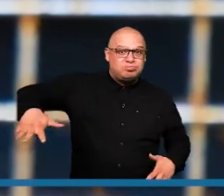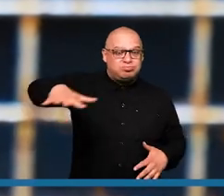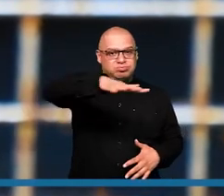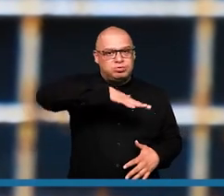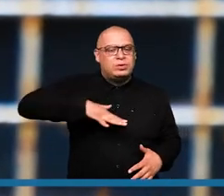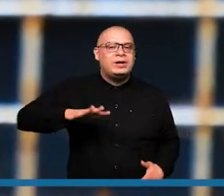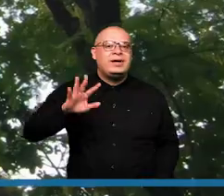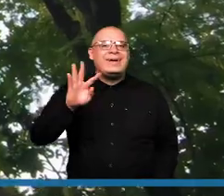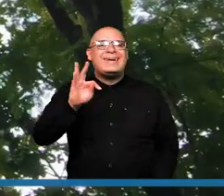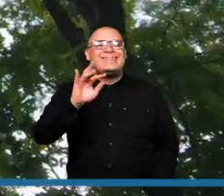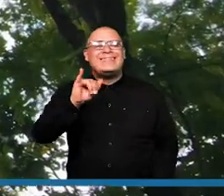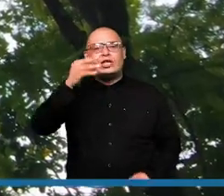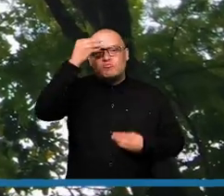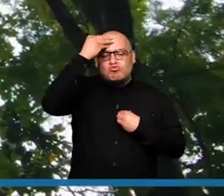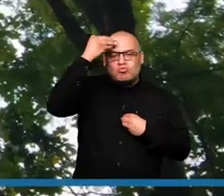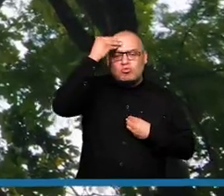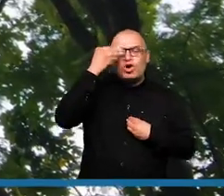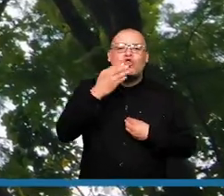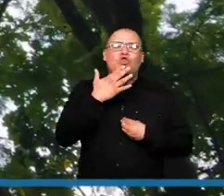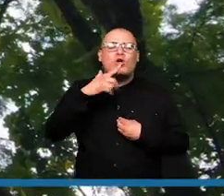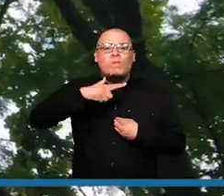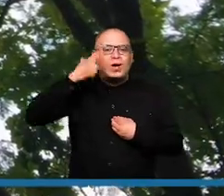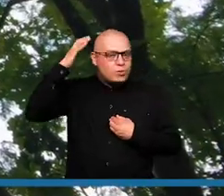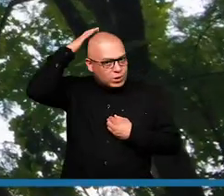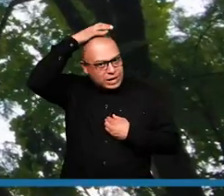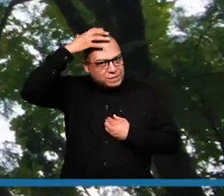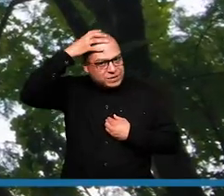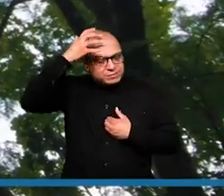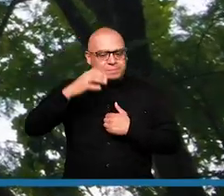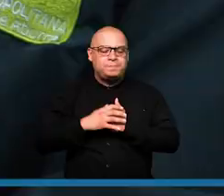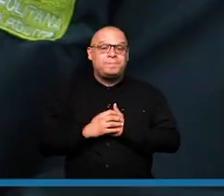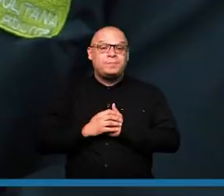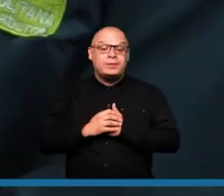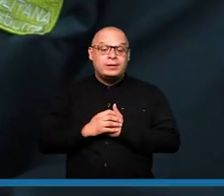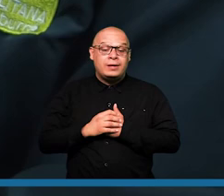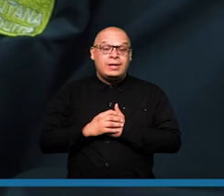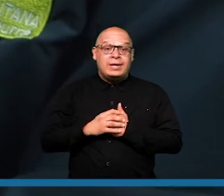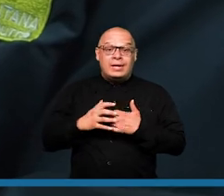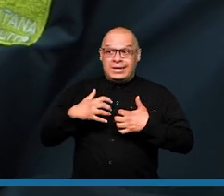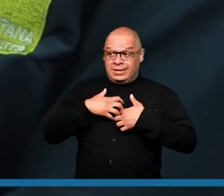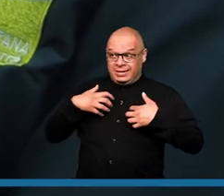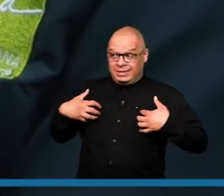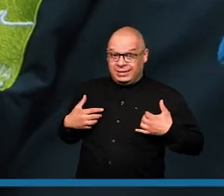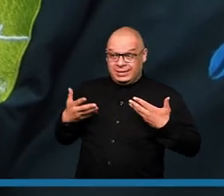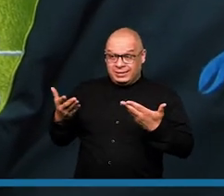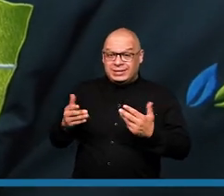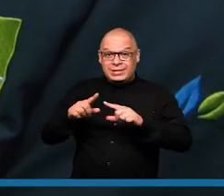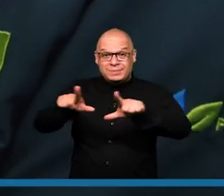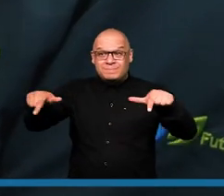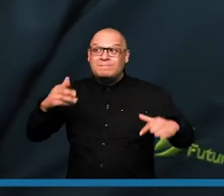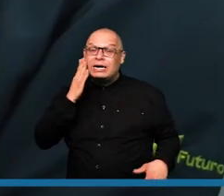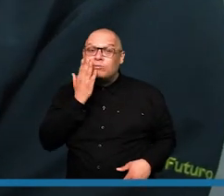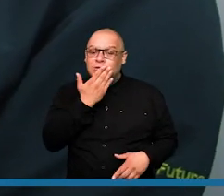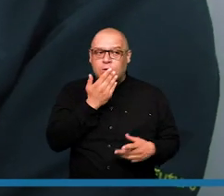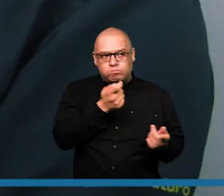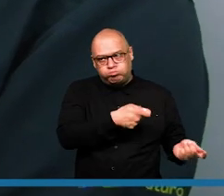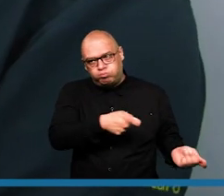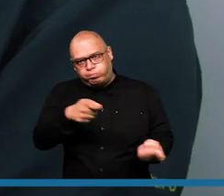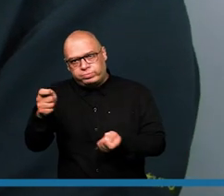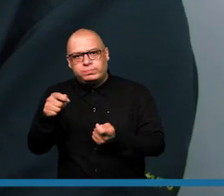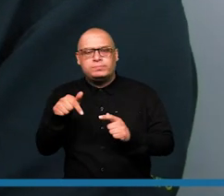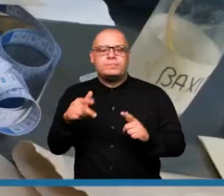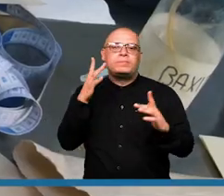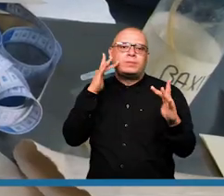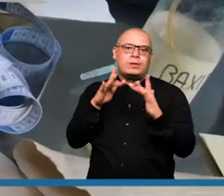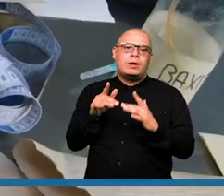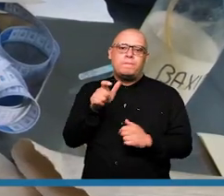Los animales, cuando ingresan al CAD del área metropolitana del Valle de Aburrá, nosotros tenemos un comité de destino final, donde estamos los profesionales